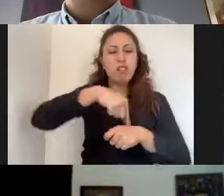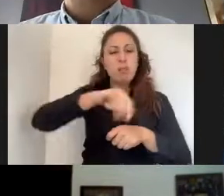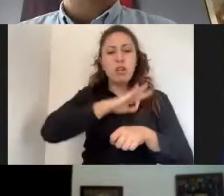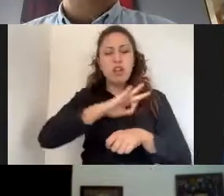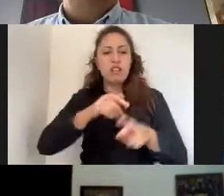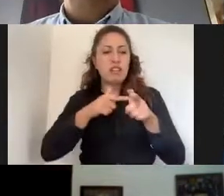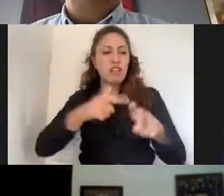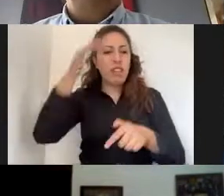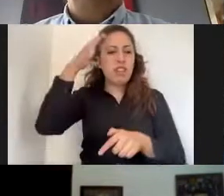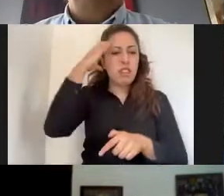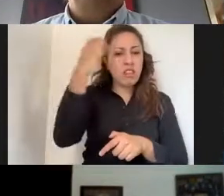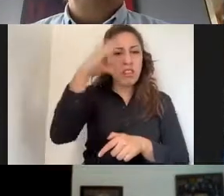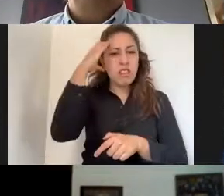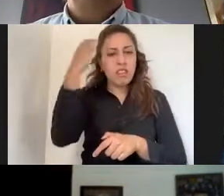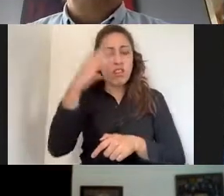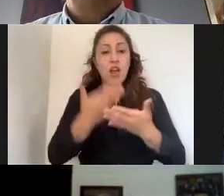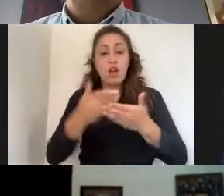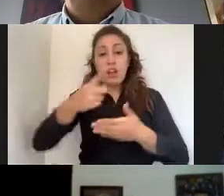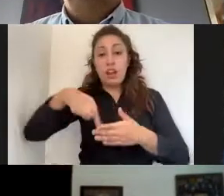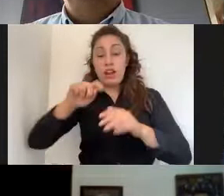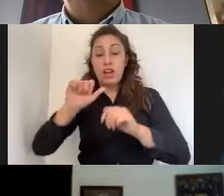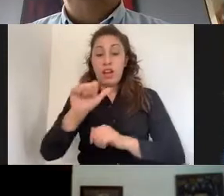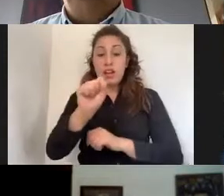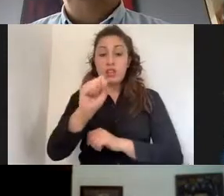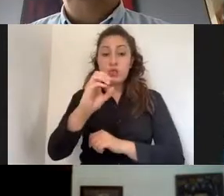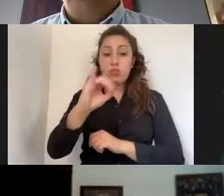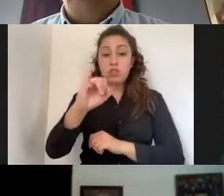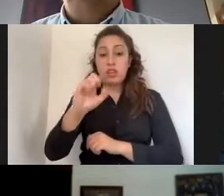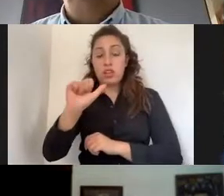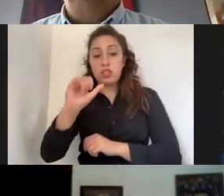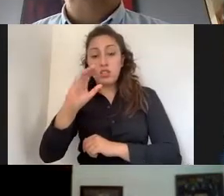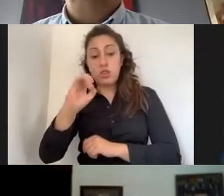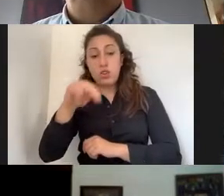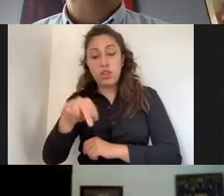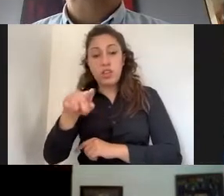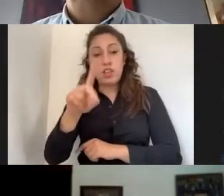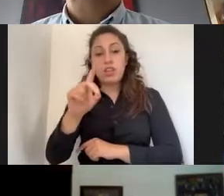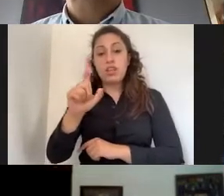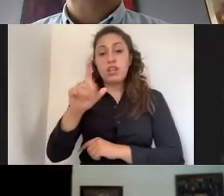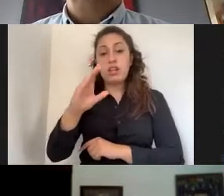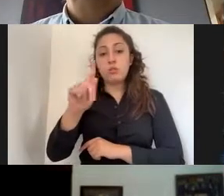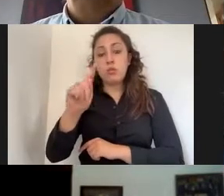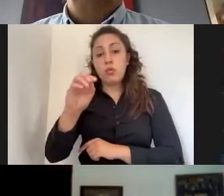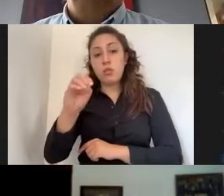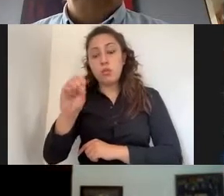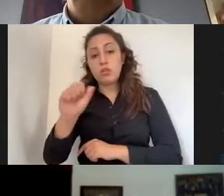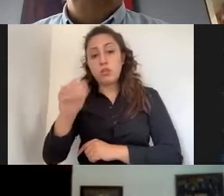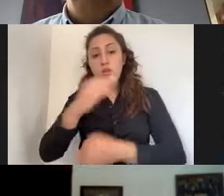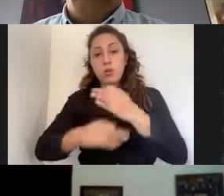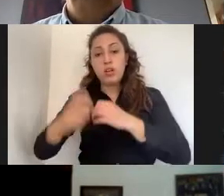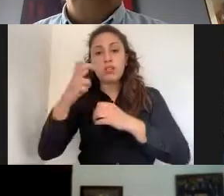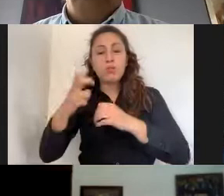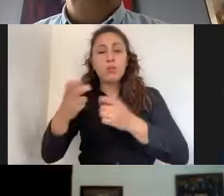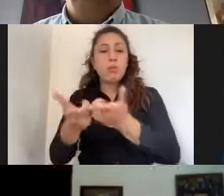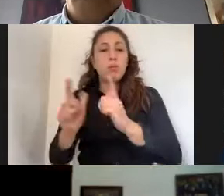asociación delictuosa es un tipo que definitivamente es de carácter inferior a